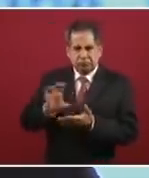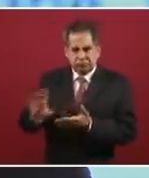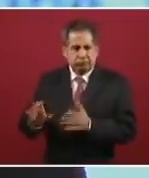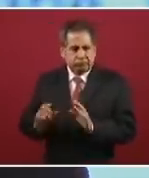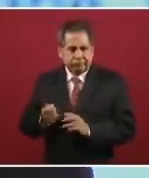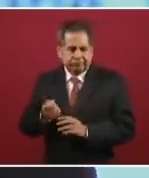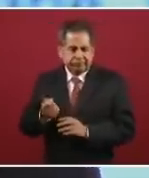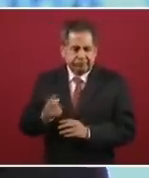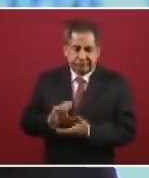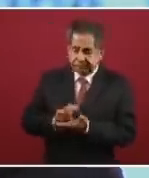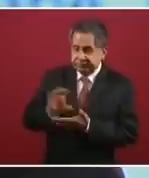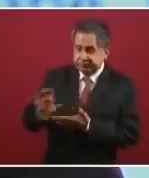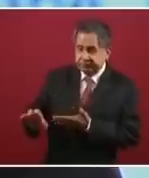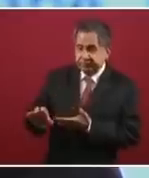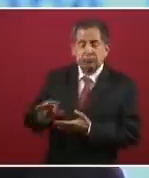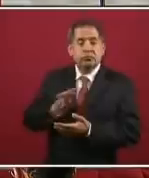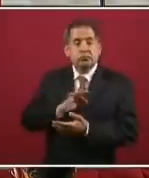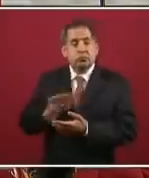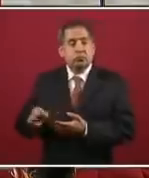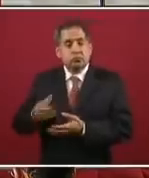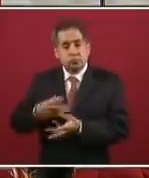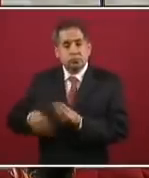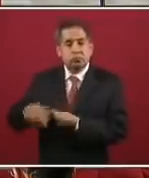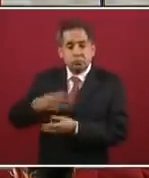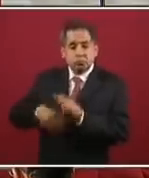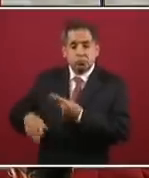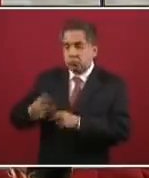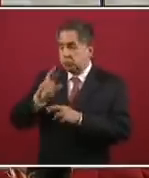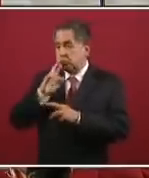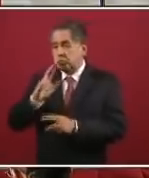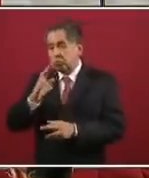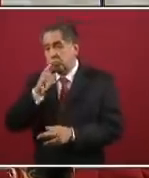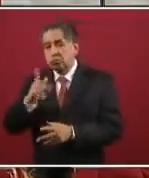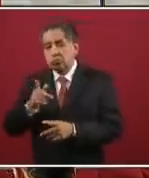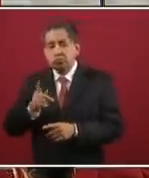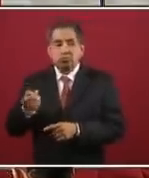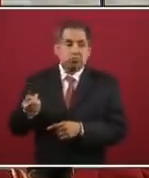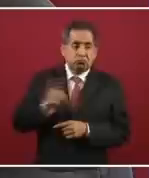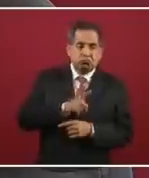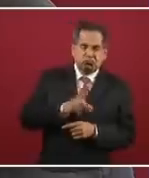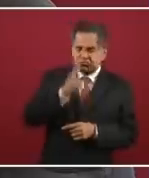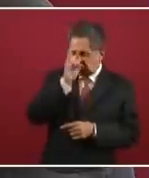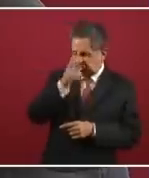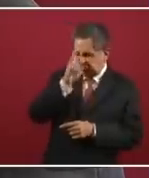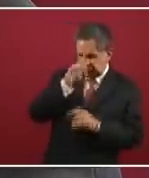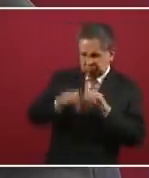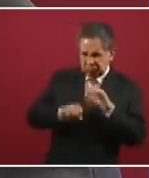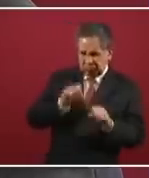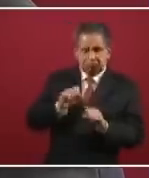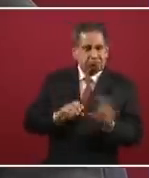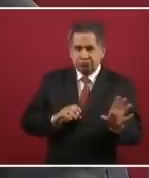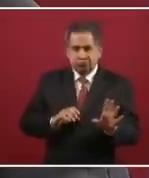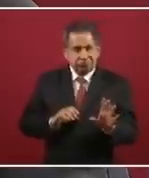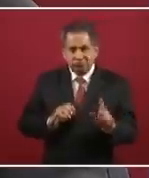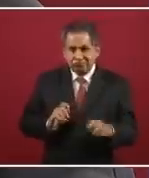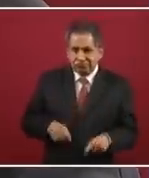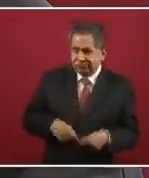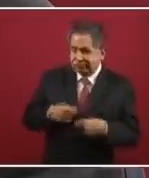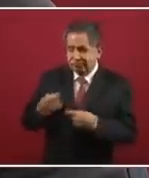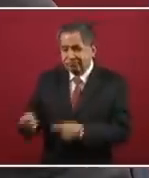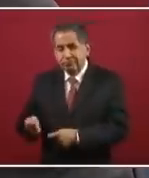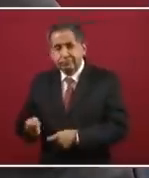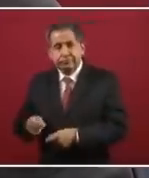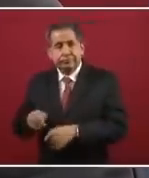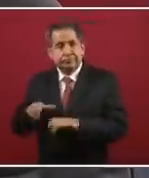pequeña, se podría lograr un mejor resultado que cualquier otra medida que se tenga previsto en el futuro, sobre todo por parte de los Estados